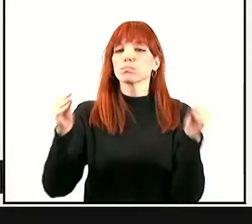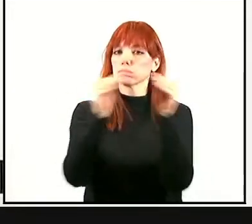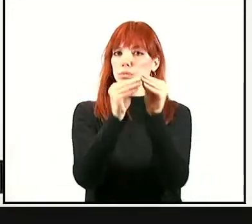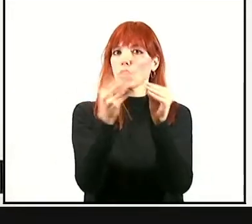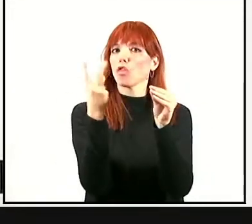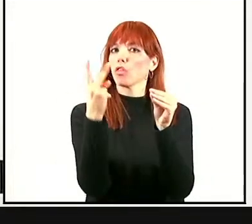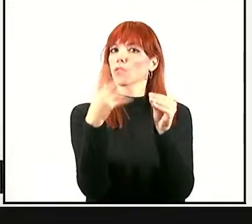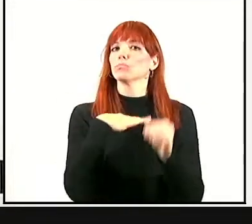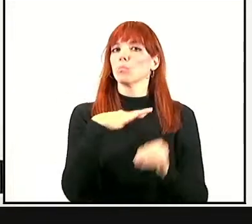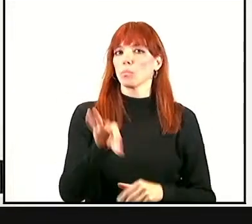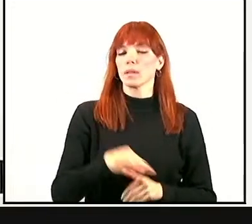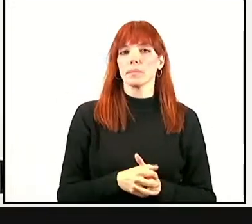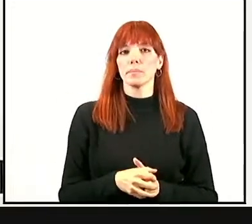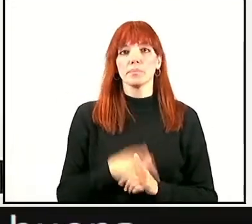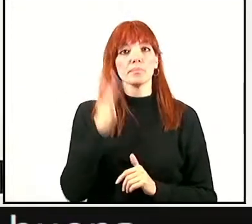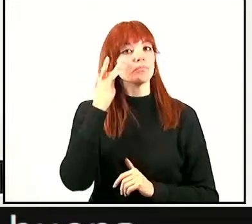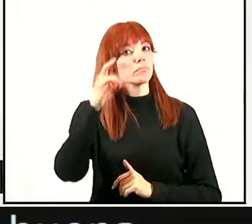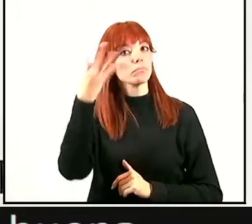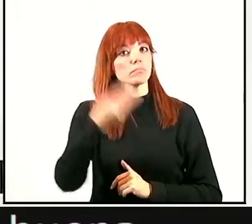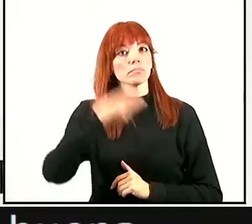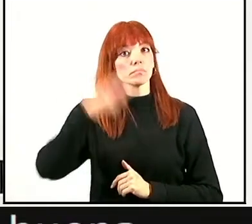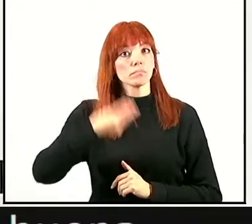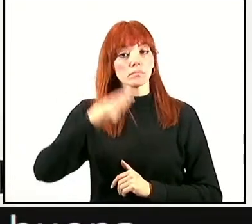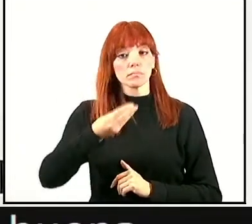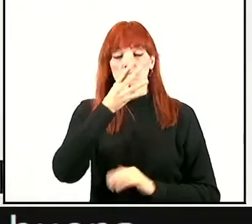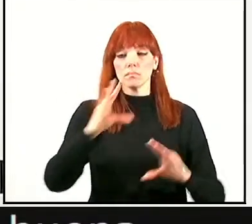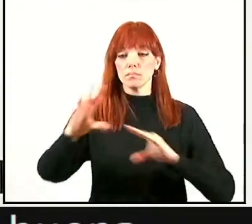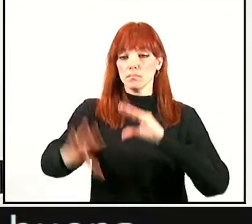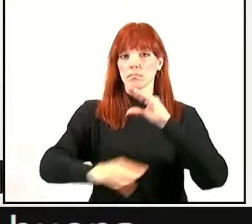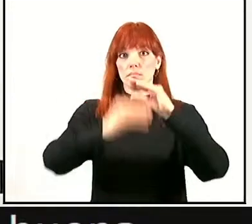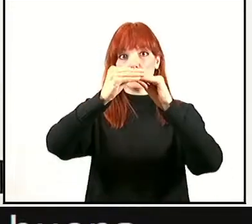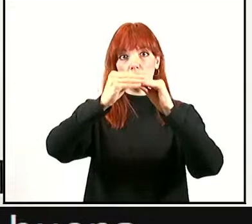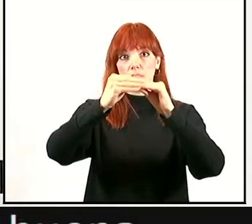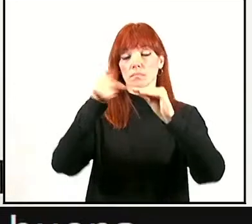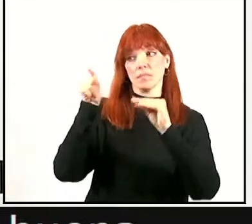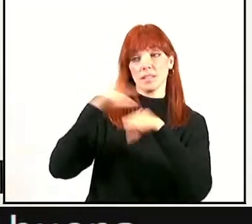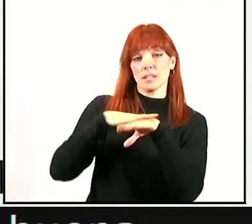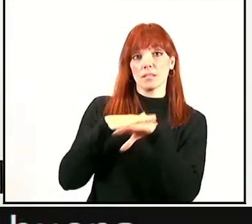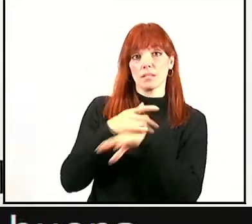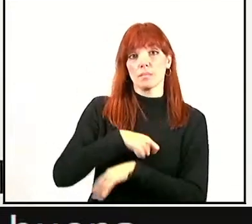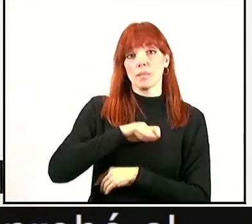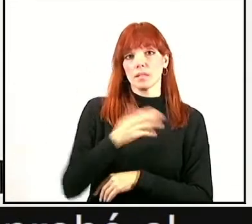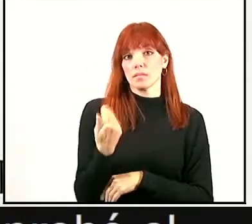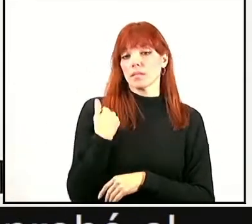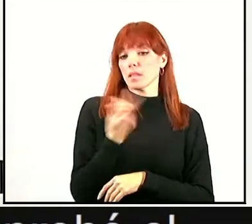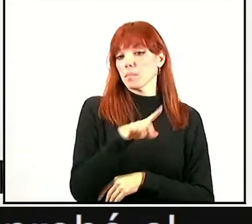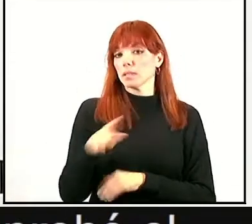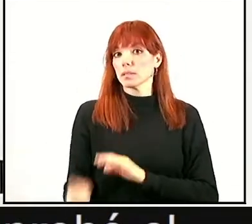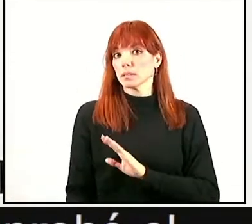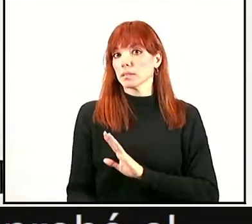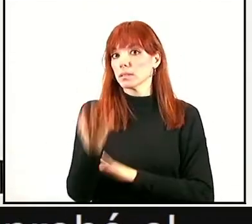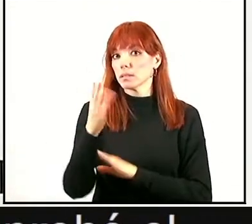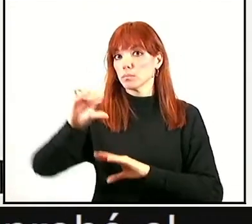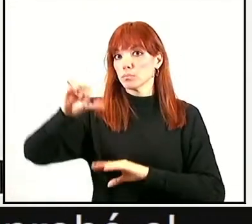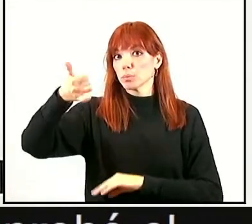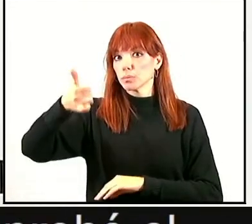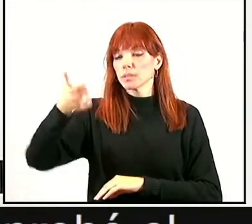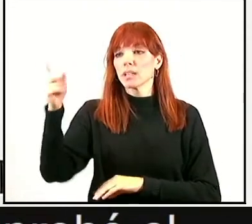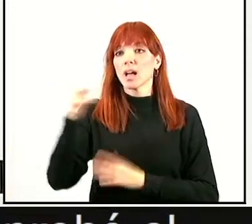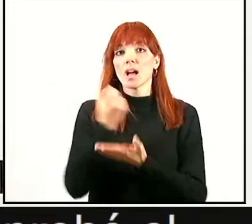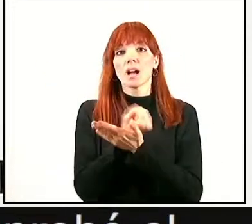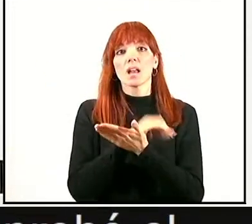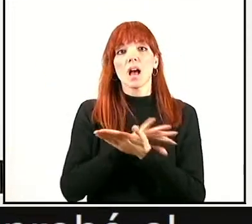buena iniciativa porque es compatible con la que aprobó el Gobierno de España en los últimos meses de la